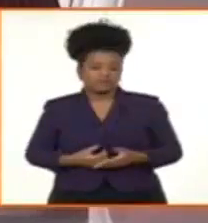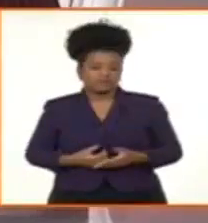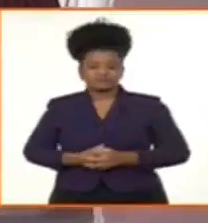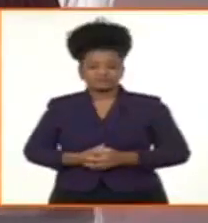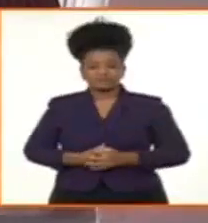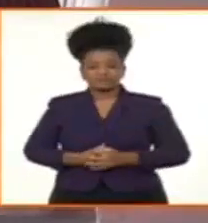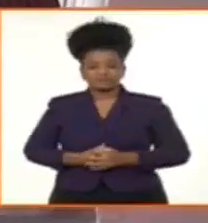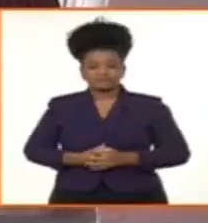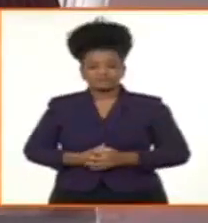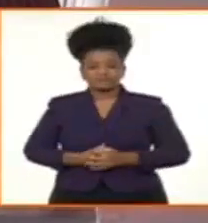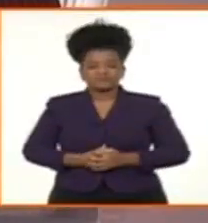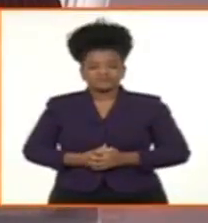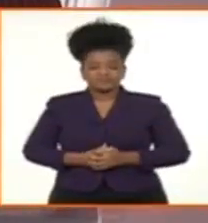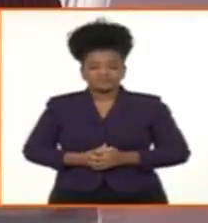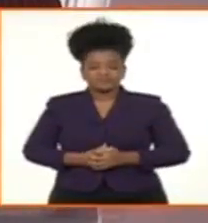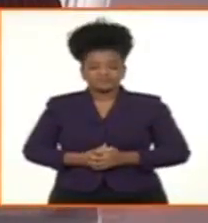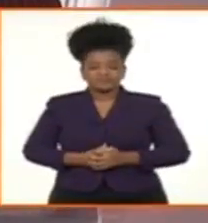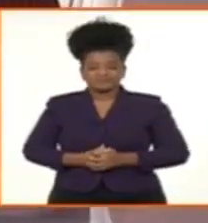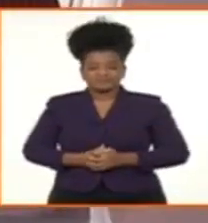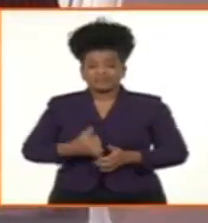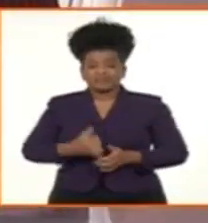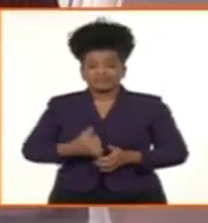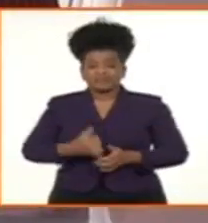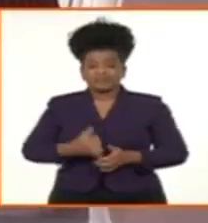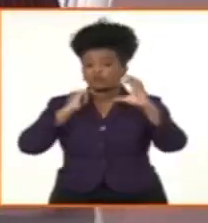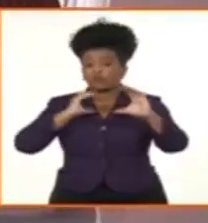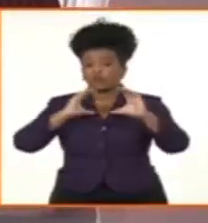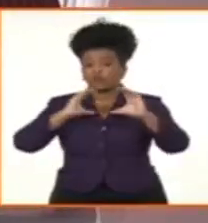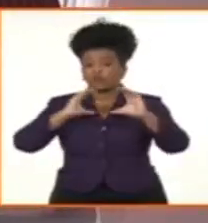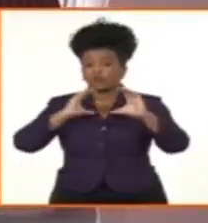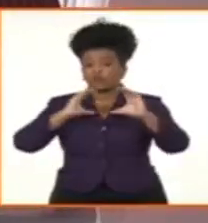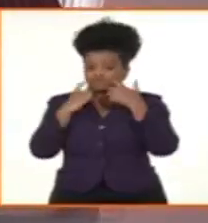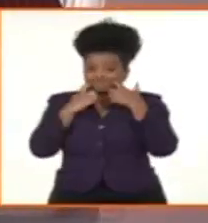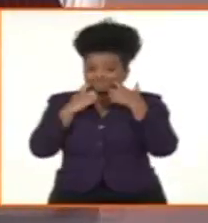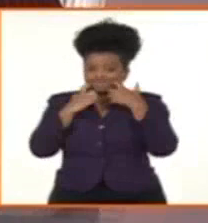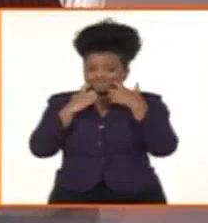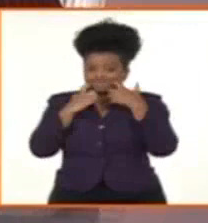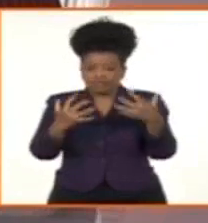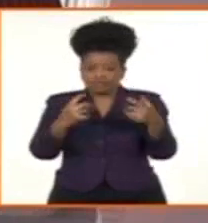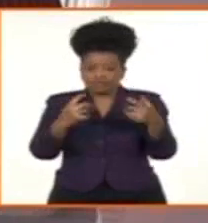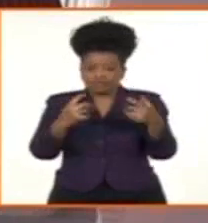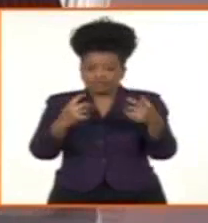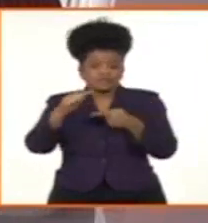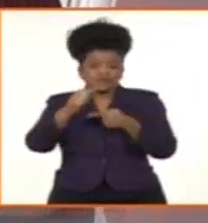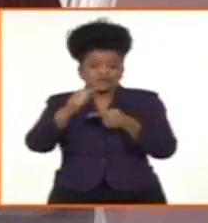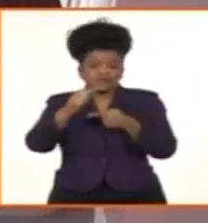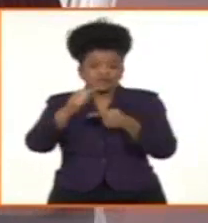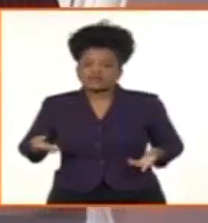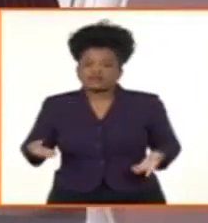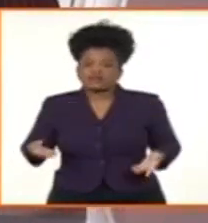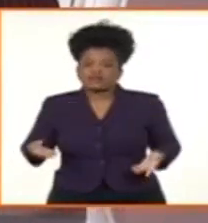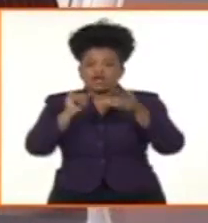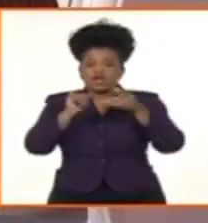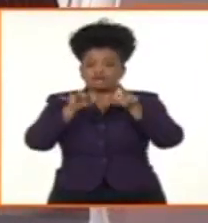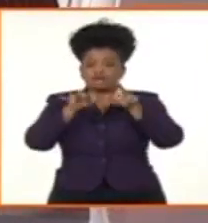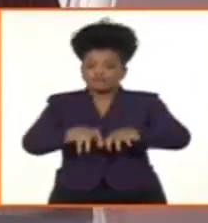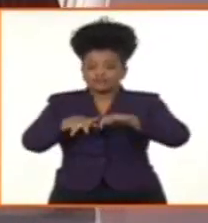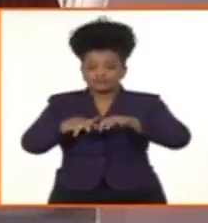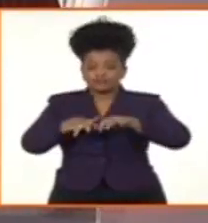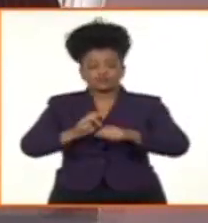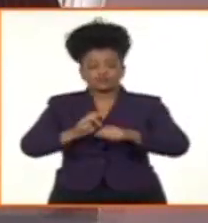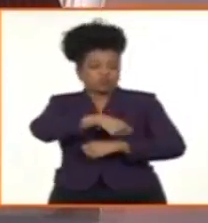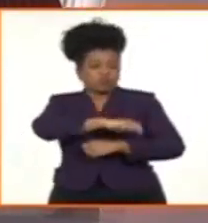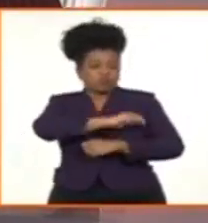La infraestructura de telecomunicaciones es el eje, uno de los ejes fundamentales para poder desarrollar la informatización de la sociedad y el camino hacia la